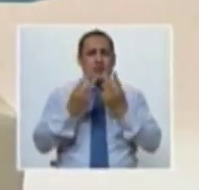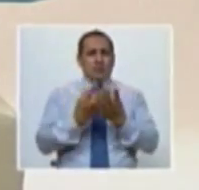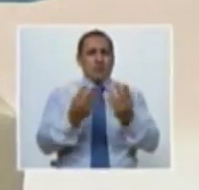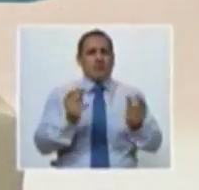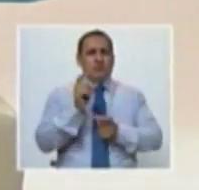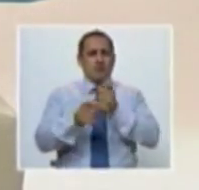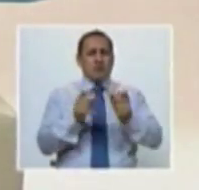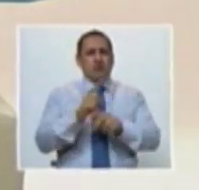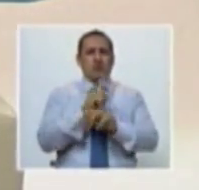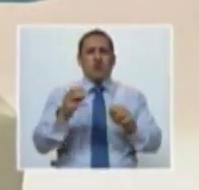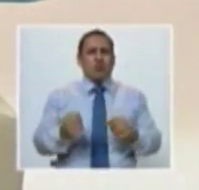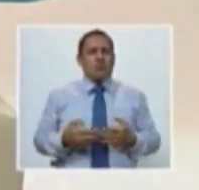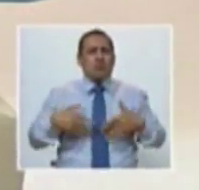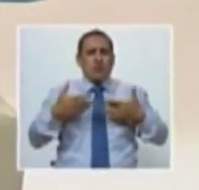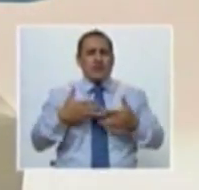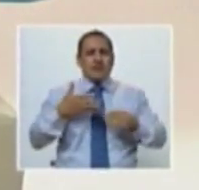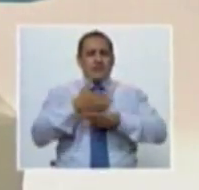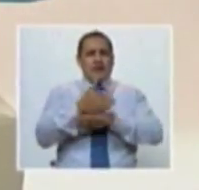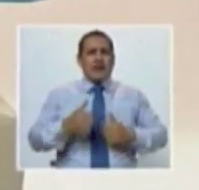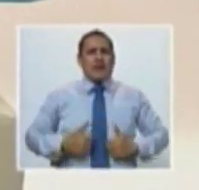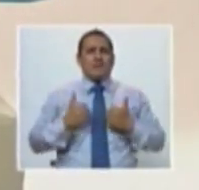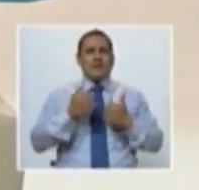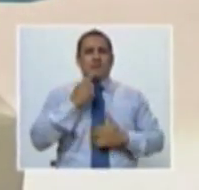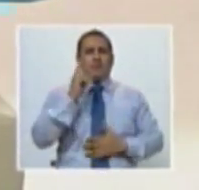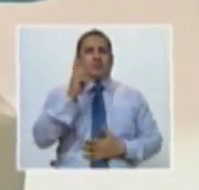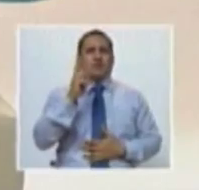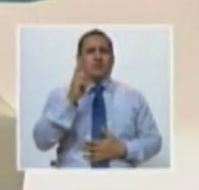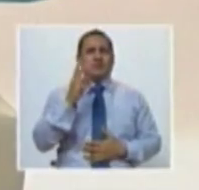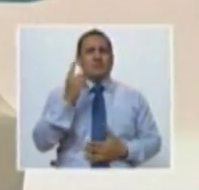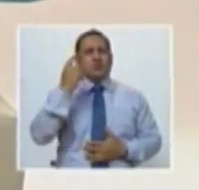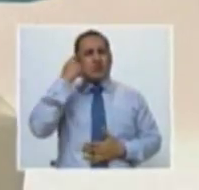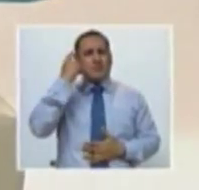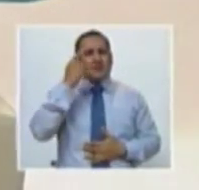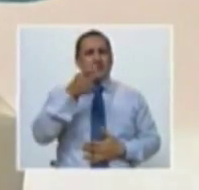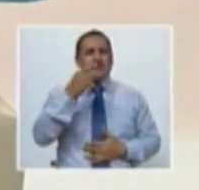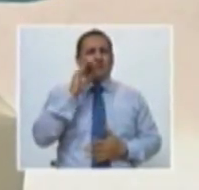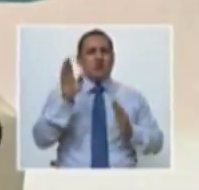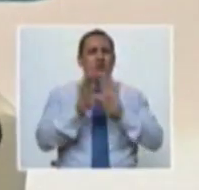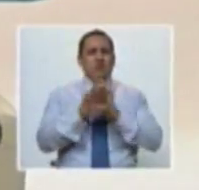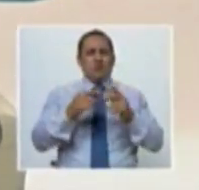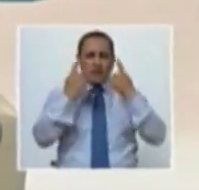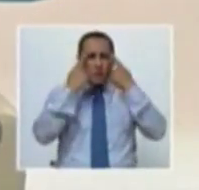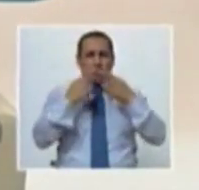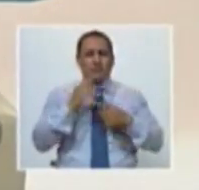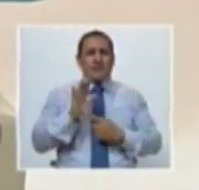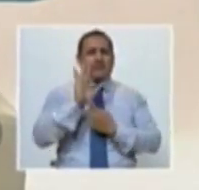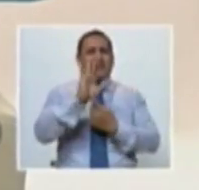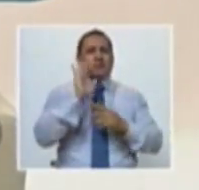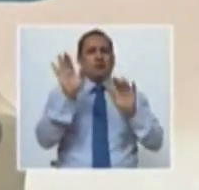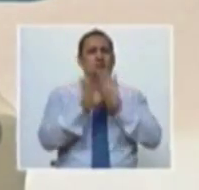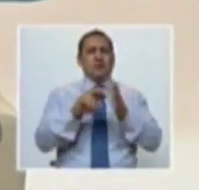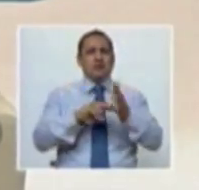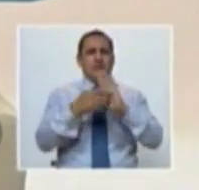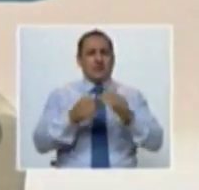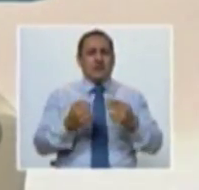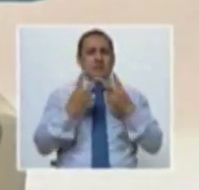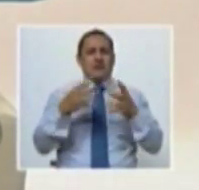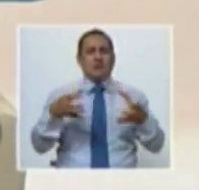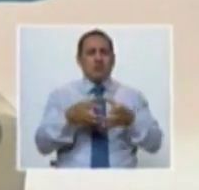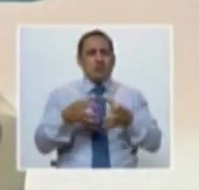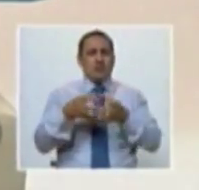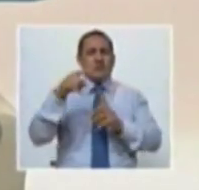puede postular a la carrera pública magisterial. ¿Qué reflexión le merece esta disposición ligada con lo que finalmente el